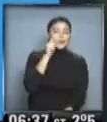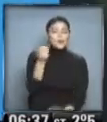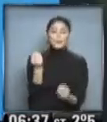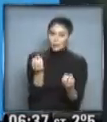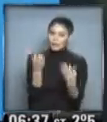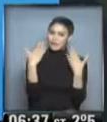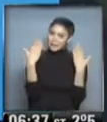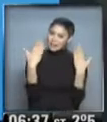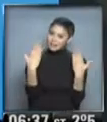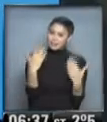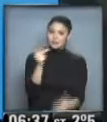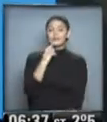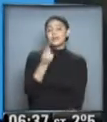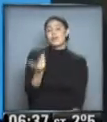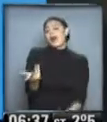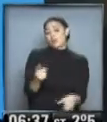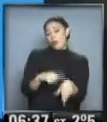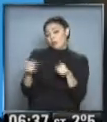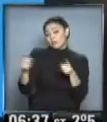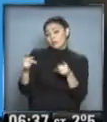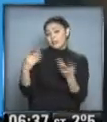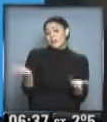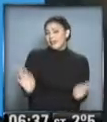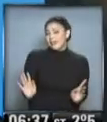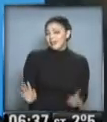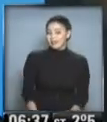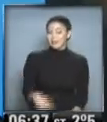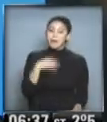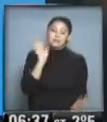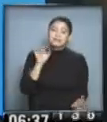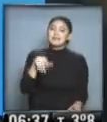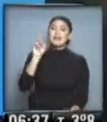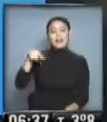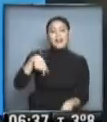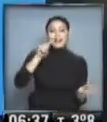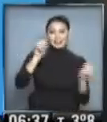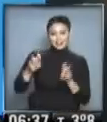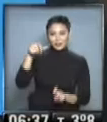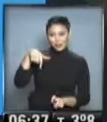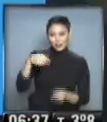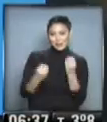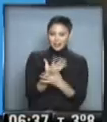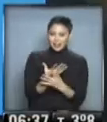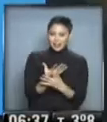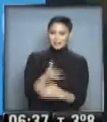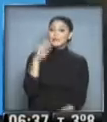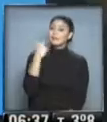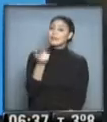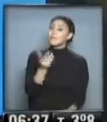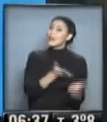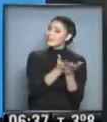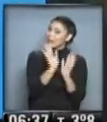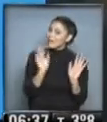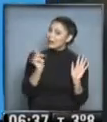bien, felicitaciones. Bueno, nadie, sea por un tiempito, ¿no? Bueno, sé. Bueno, compartimos los títulos de esta mañanita, Nadia. Que sea para